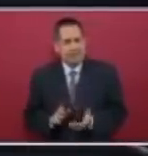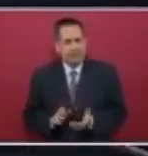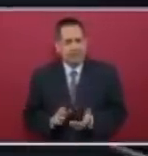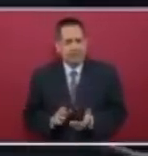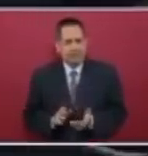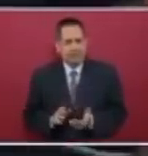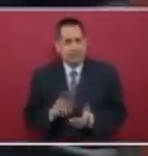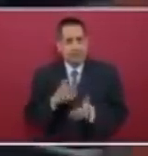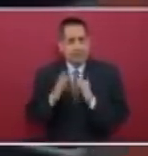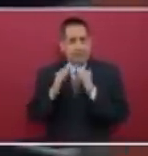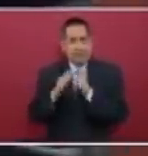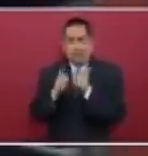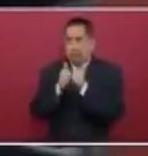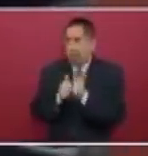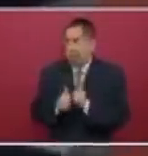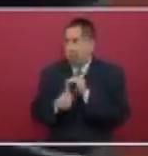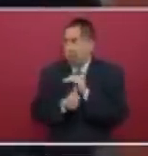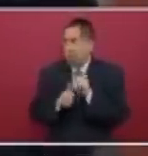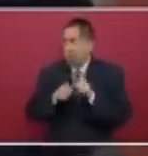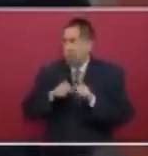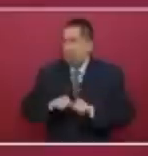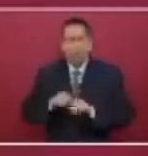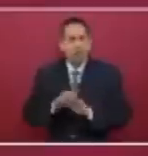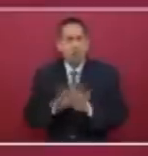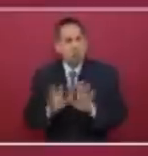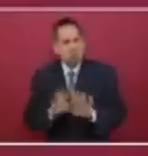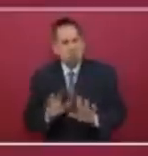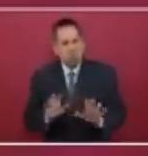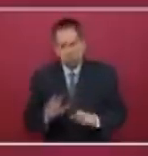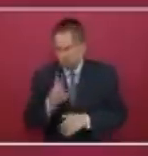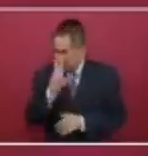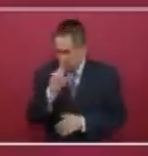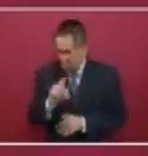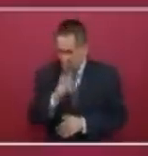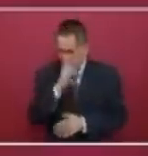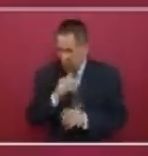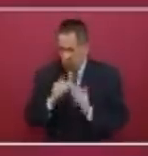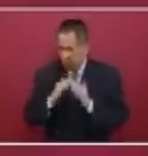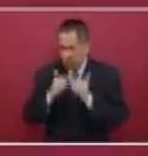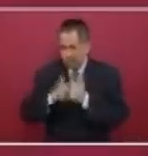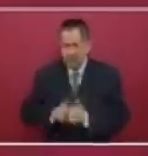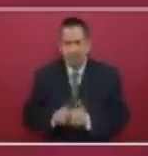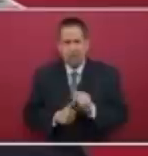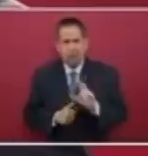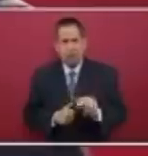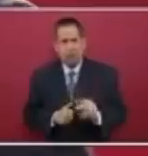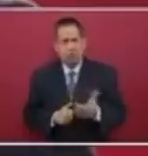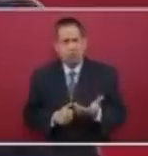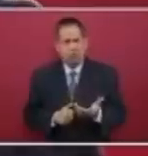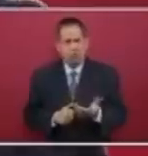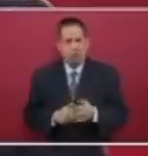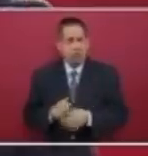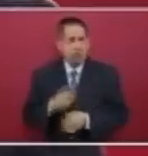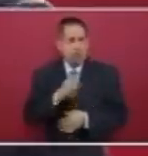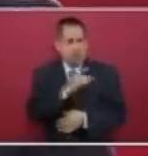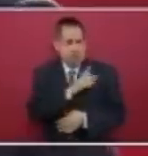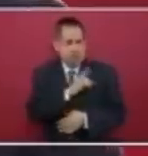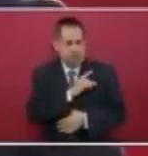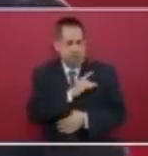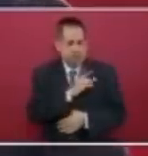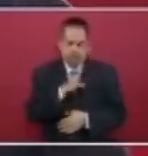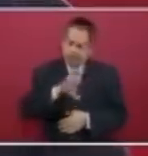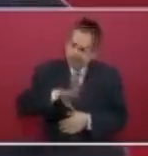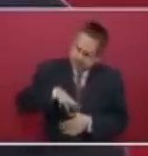encerrado no no no no no no esté si se tiene miedo hay que vencer